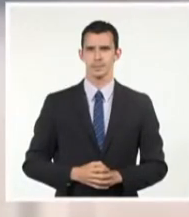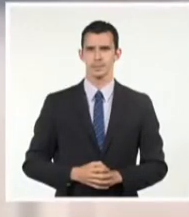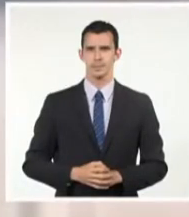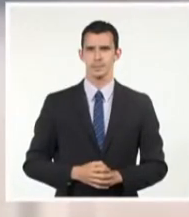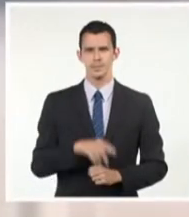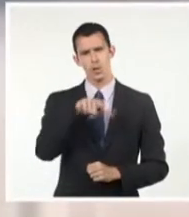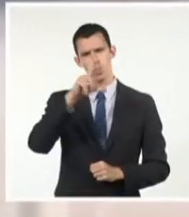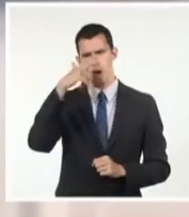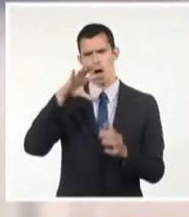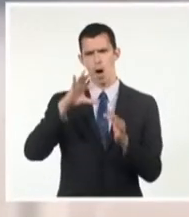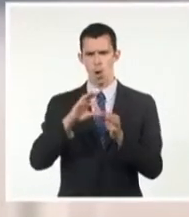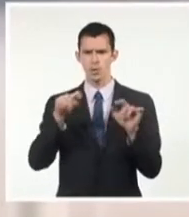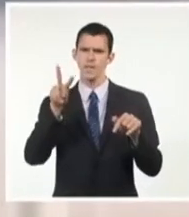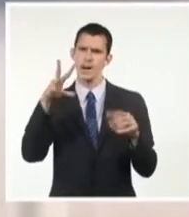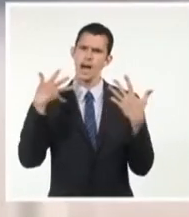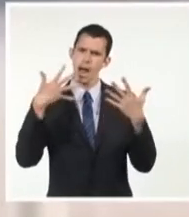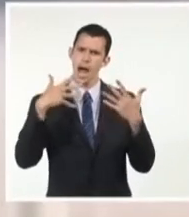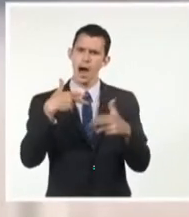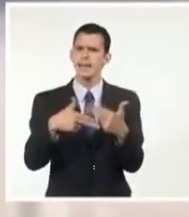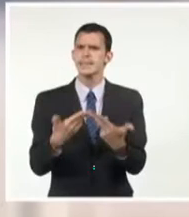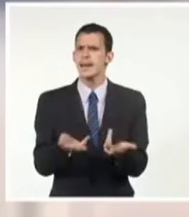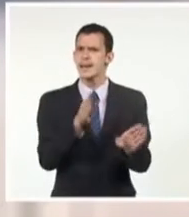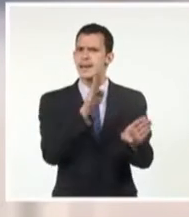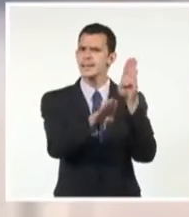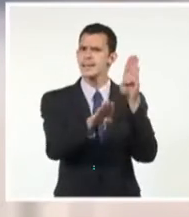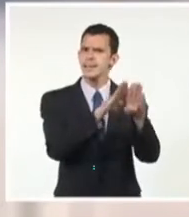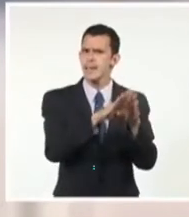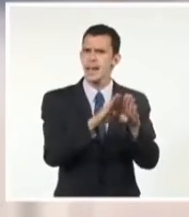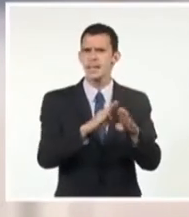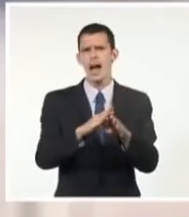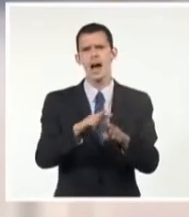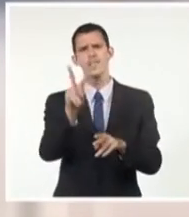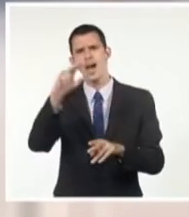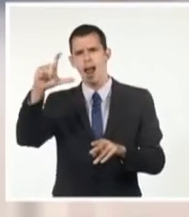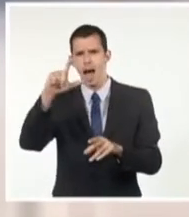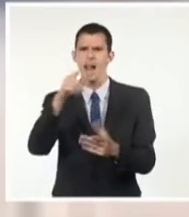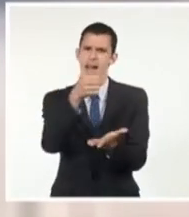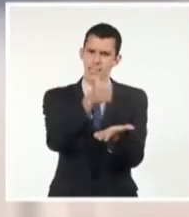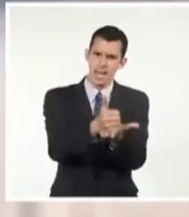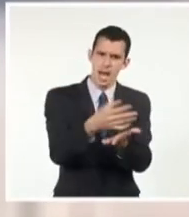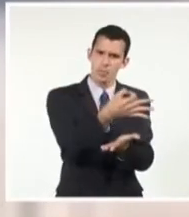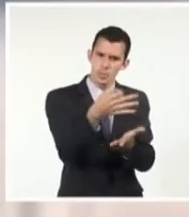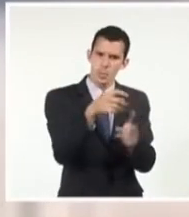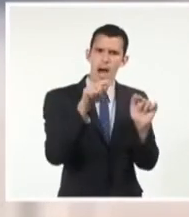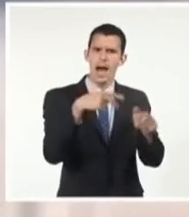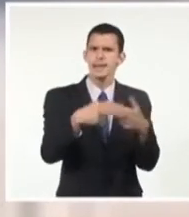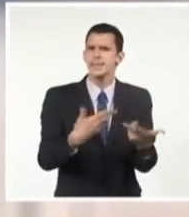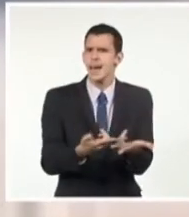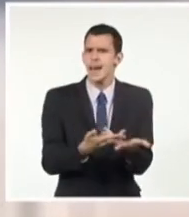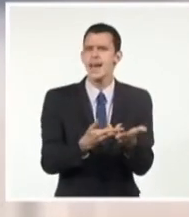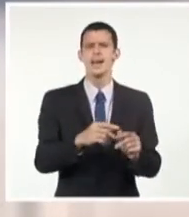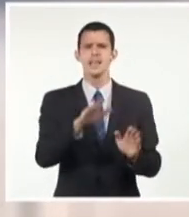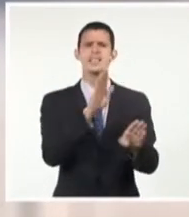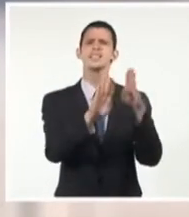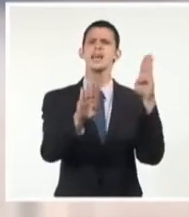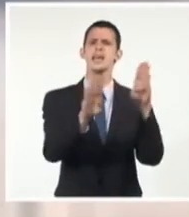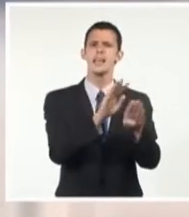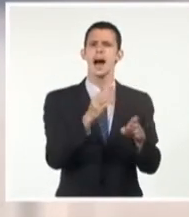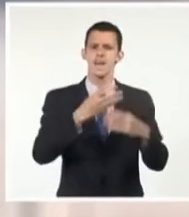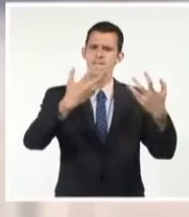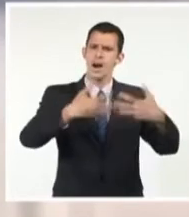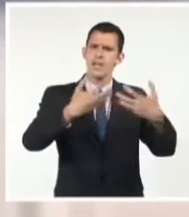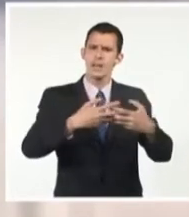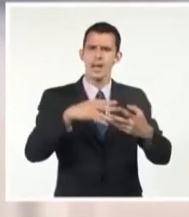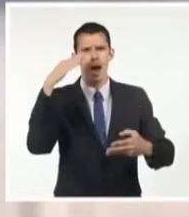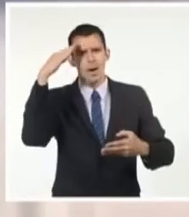Muralla, ubicada en el bulevar de la ciudad. Se caracteriza por la promoción y comercialización de juguetes de madera, hechos a mano por artesanos